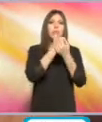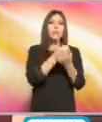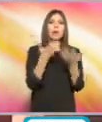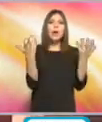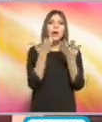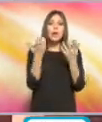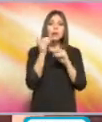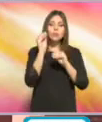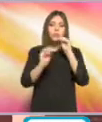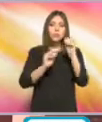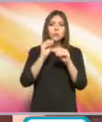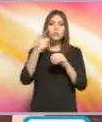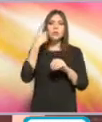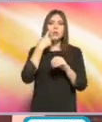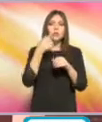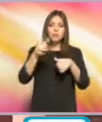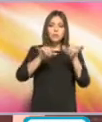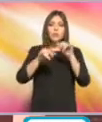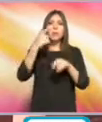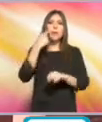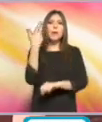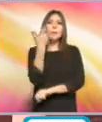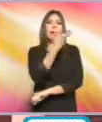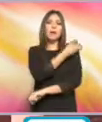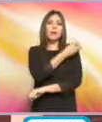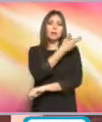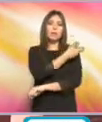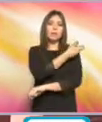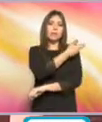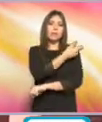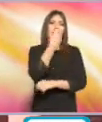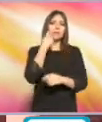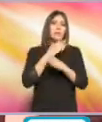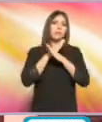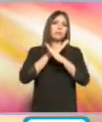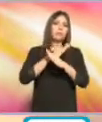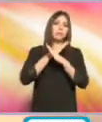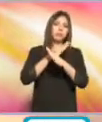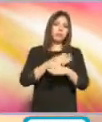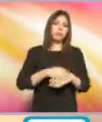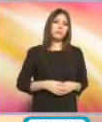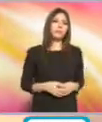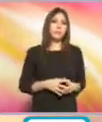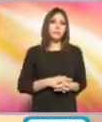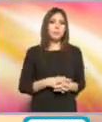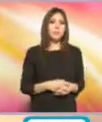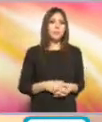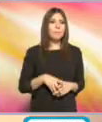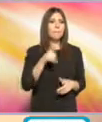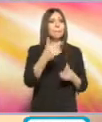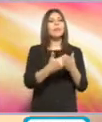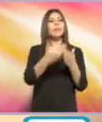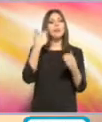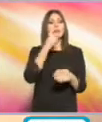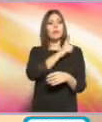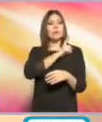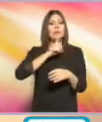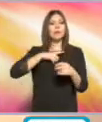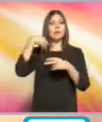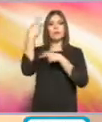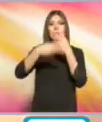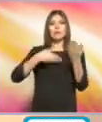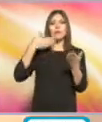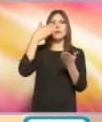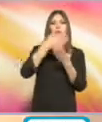esa respuesta inmune alterada, ¿no? Es una respuesta inmune alterada. Acaba de mencionar usted algo muy importante de ir a un médico especialista